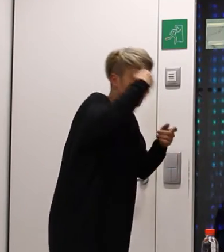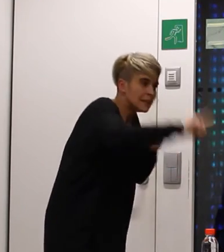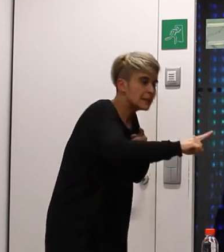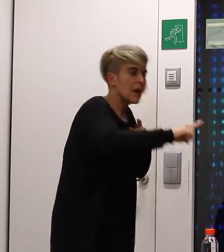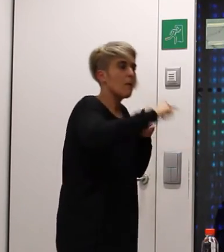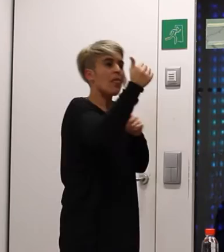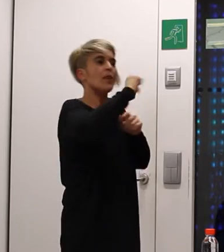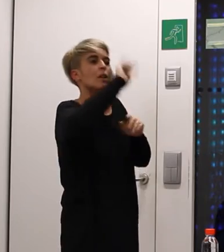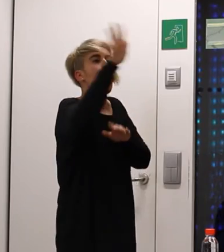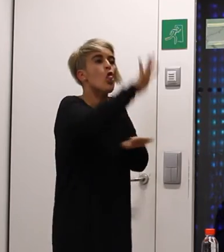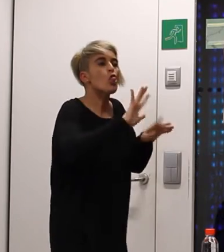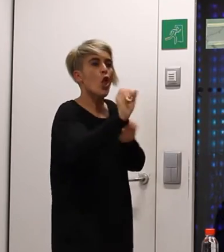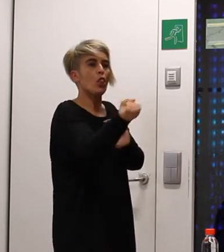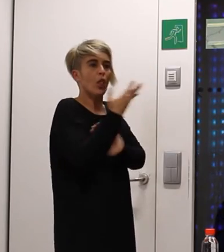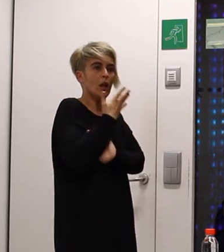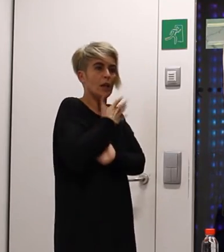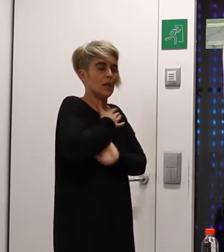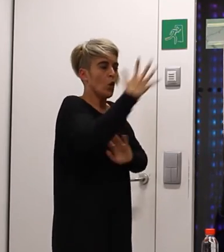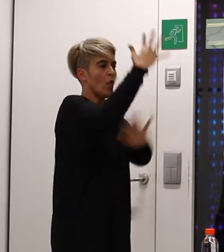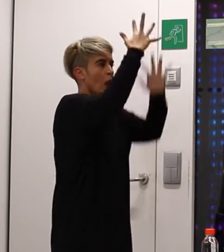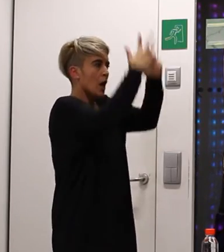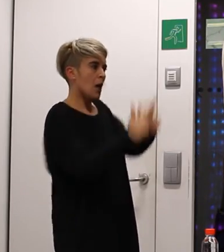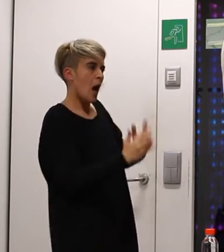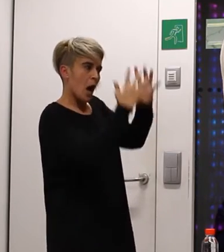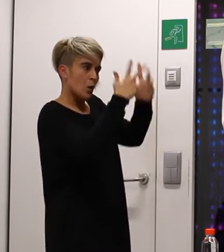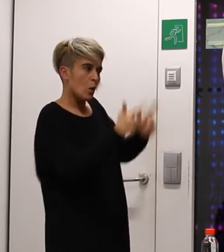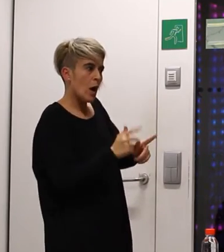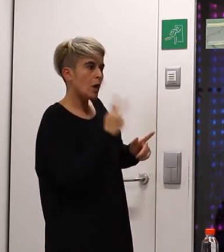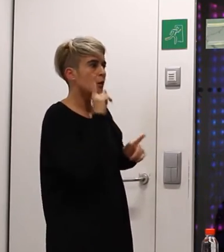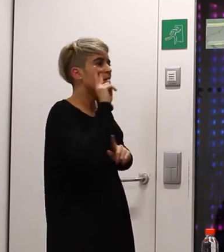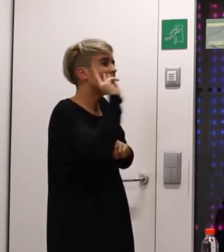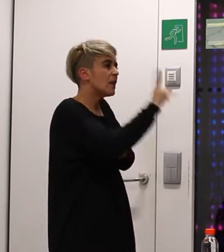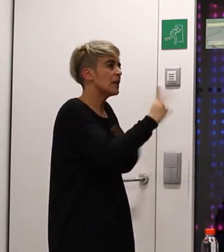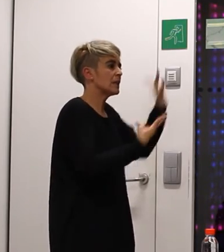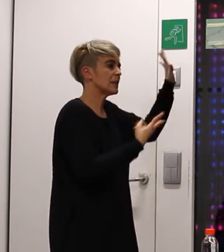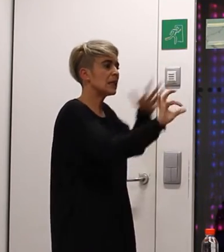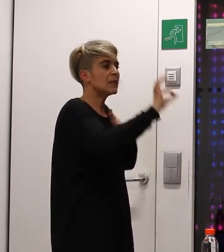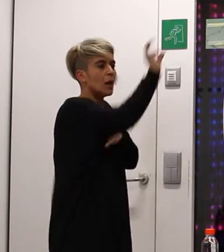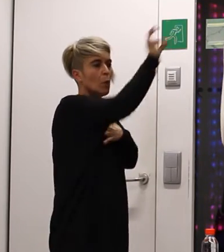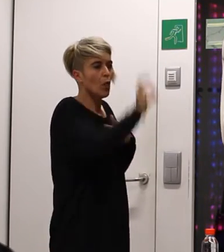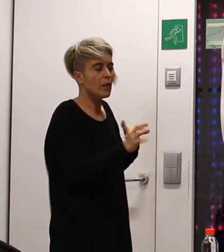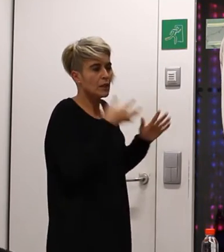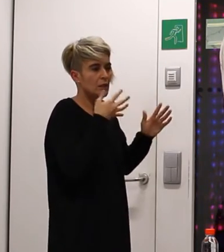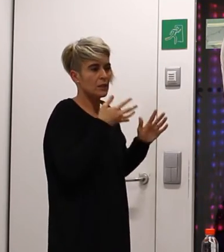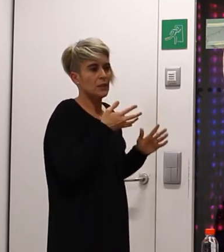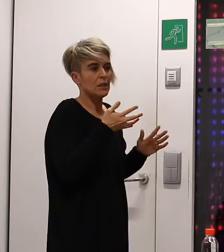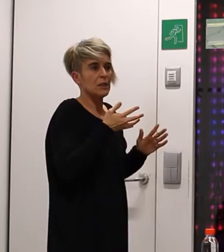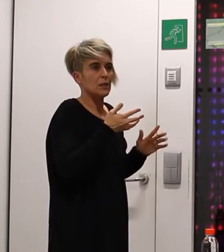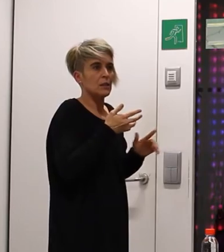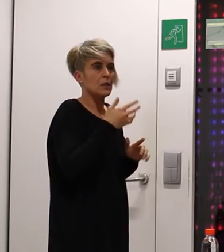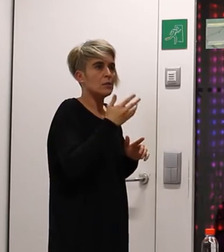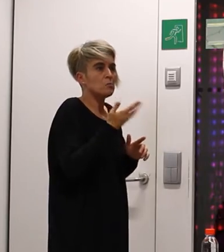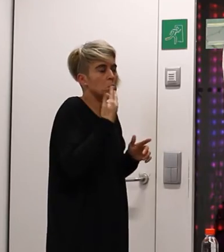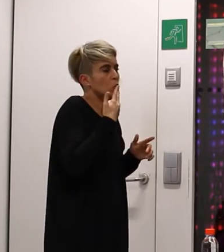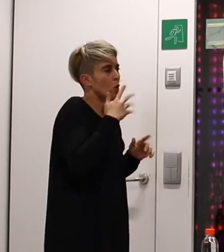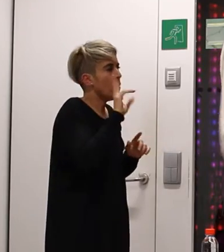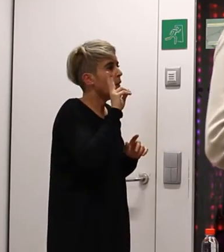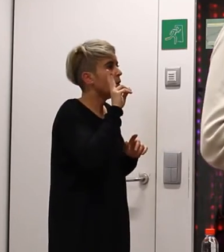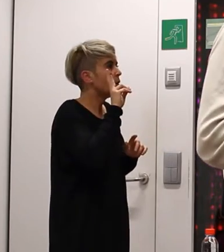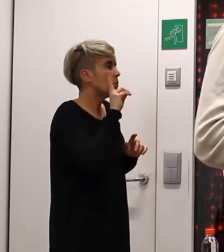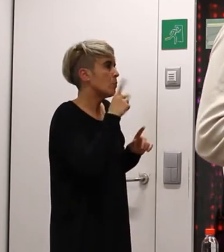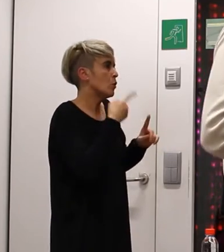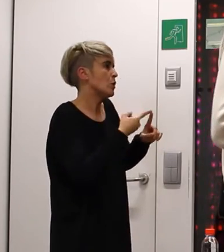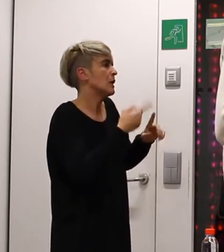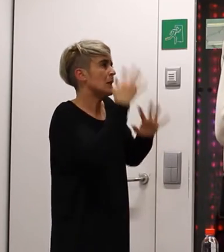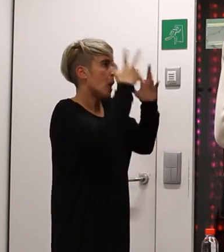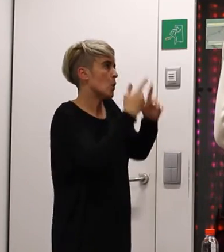venía, pues tenías una calculadora, y recomendábamos que más del 70% no invirtieseis, por supuesto, porque podía ser que produjeses más, demasiado incluso,